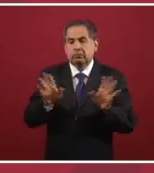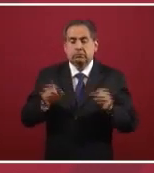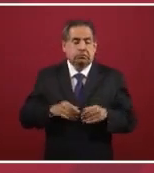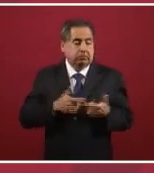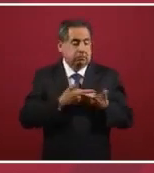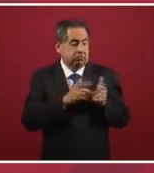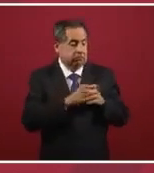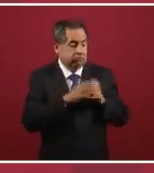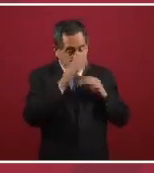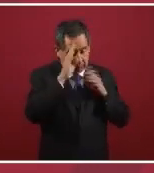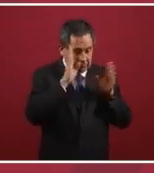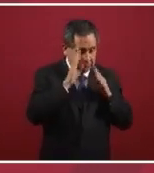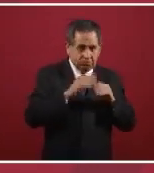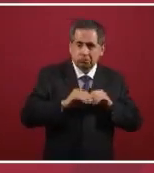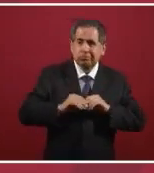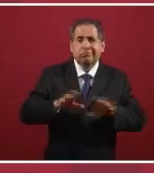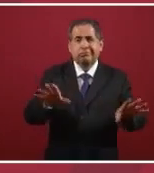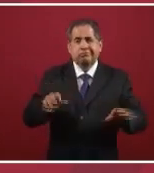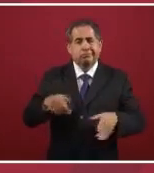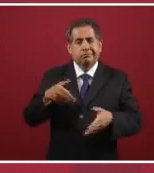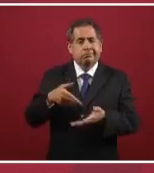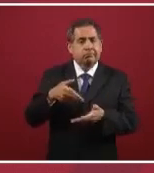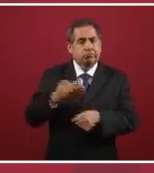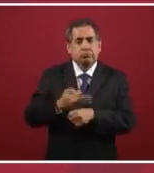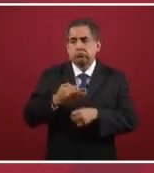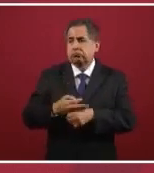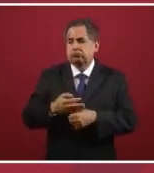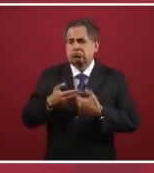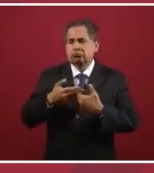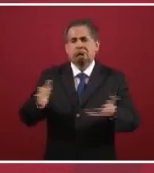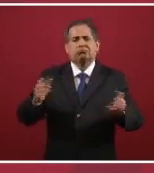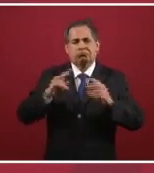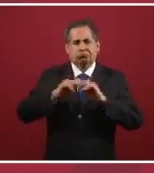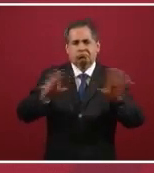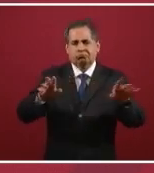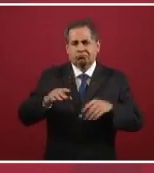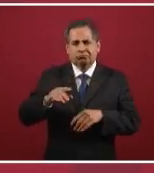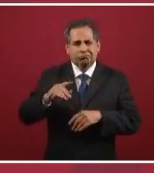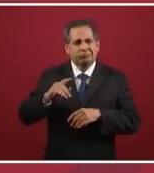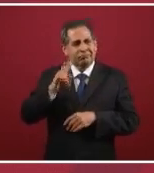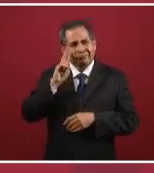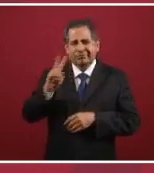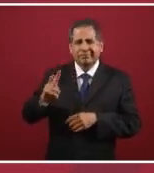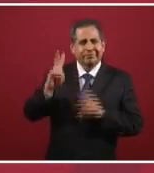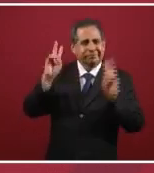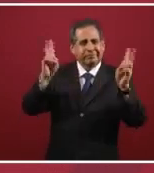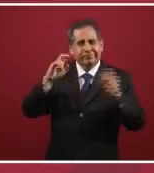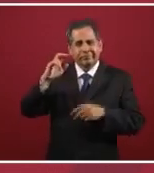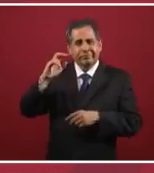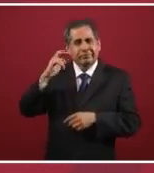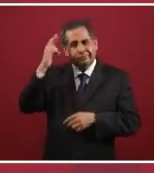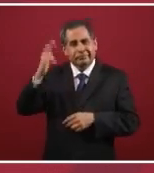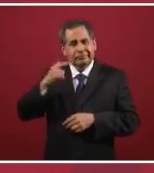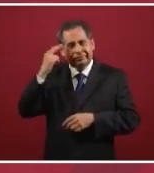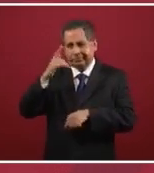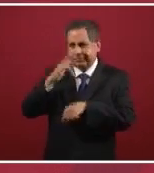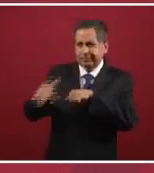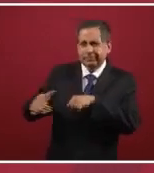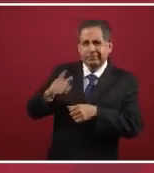conservadurismo, porque es poner al descubierto, es el rey va desnudo, quitarle la máscara.